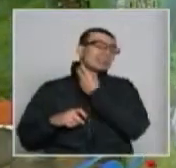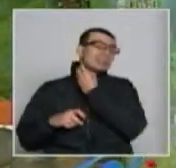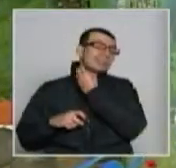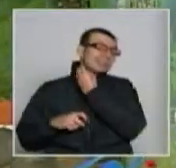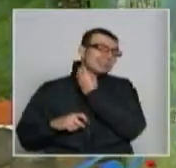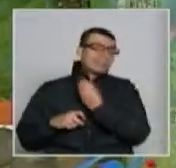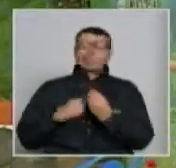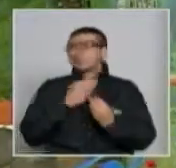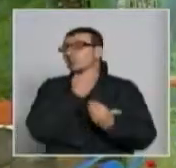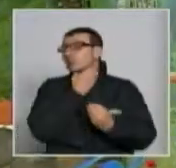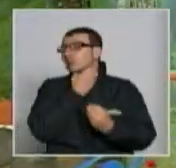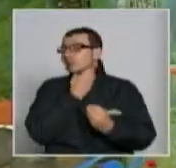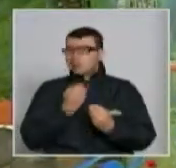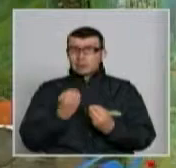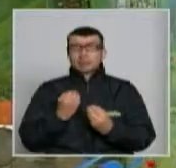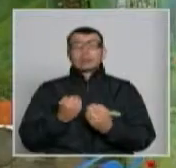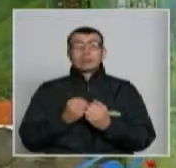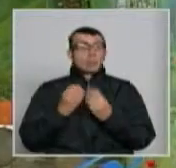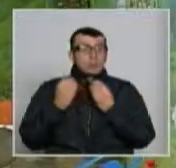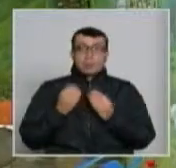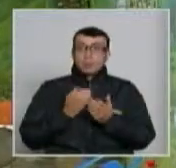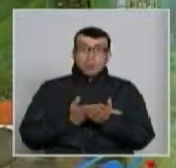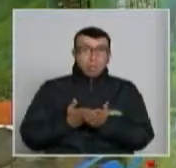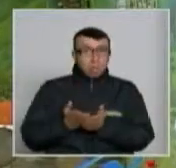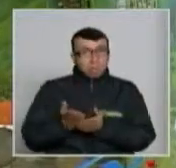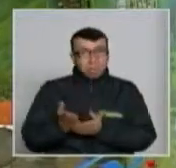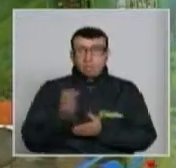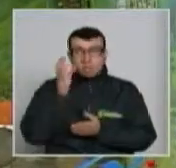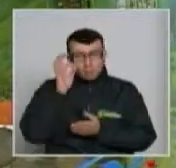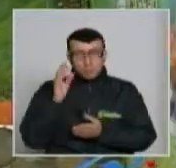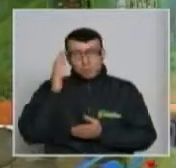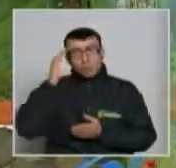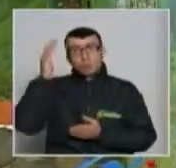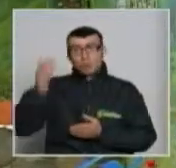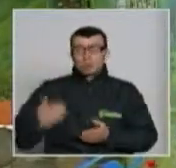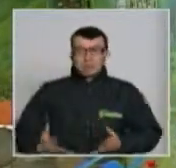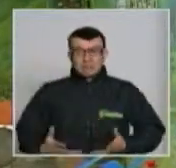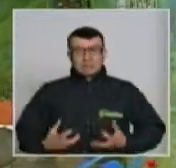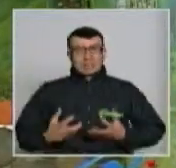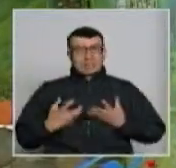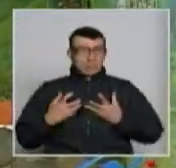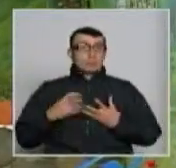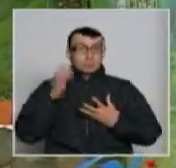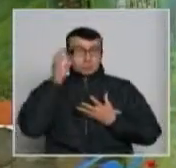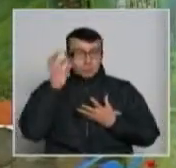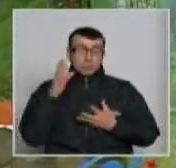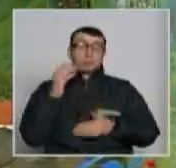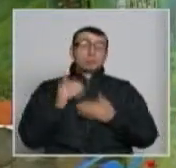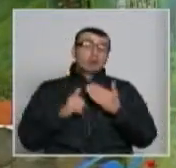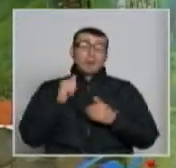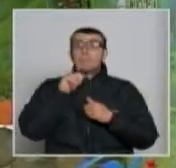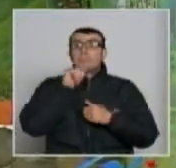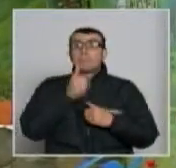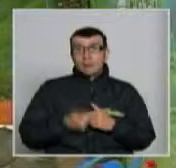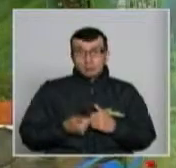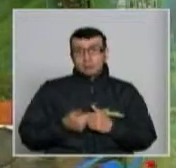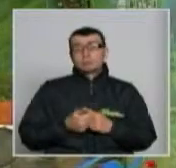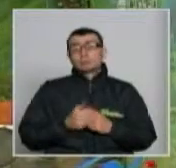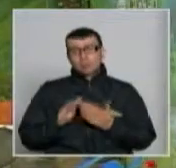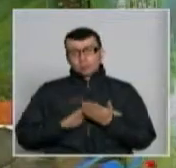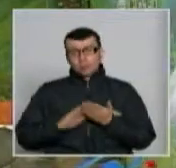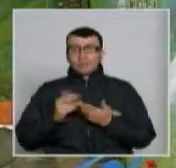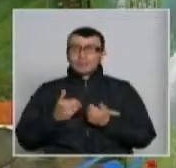que estas, si se dejan por mucho tiempo, no vayan a irritar ese tejido y terminen convirtiéndose en procesos de